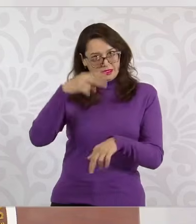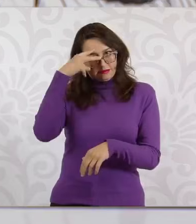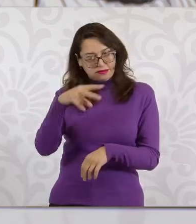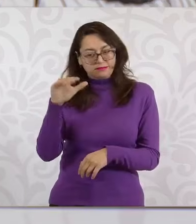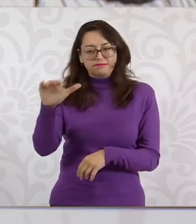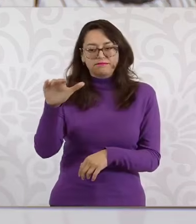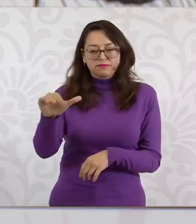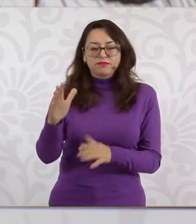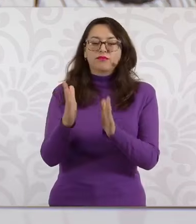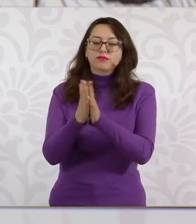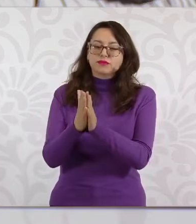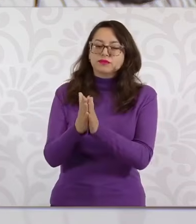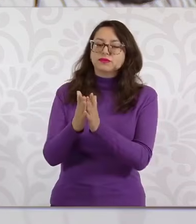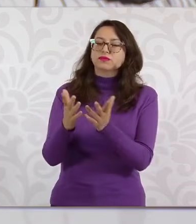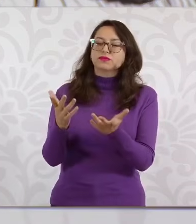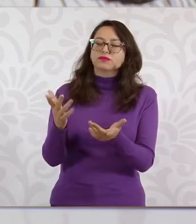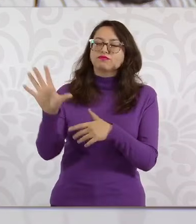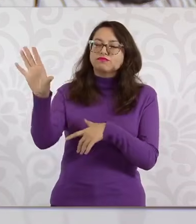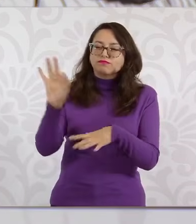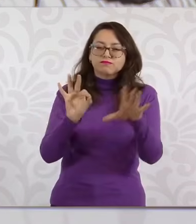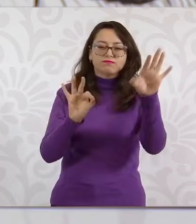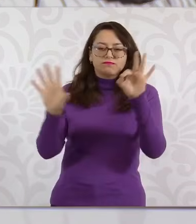pudiera presentarnos algunos expertos.